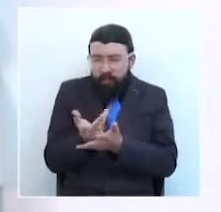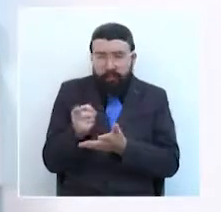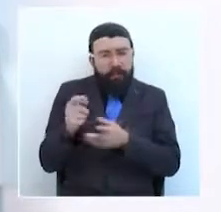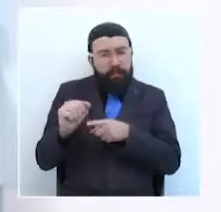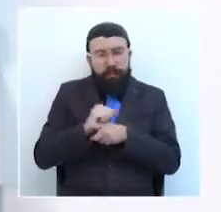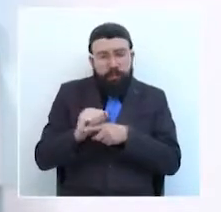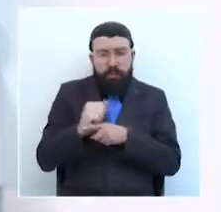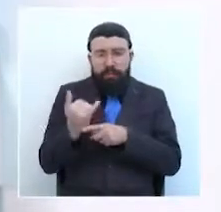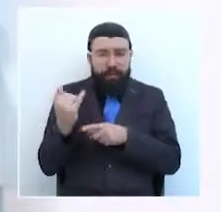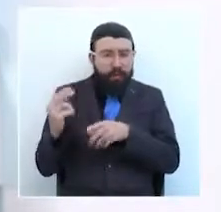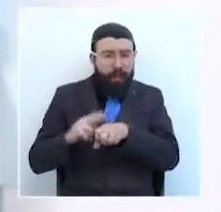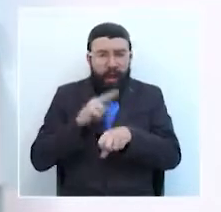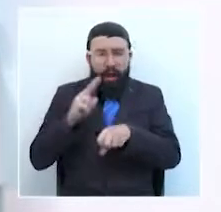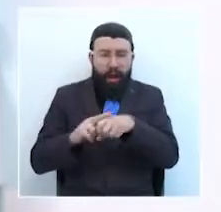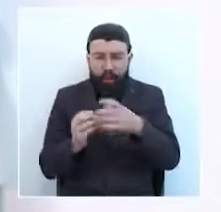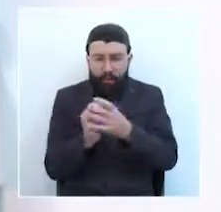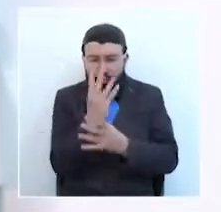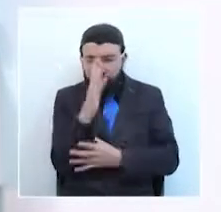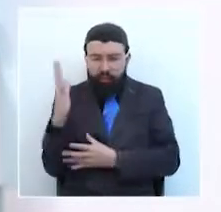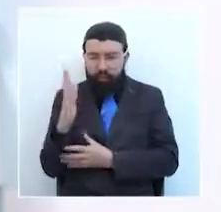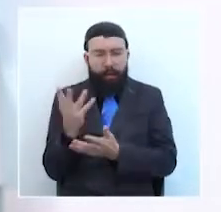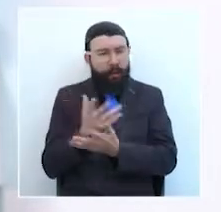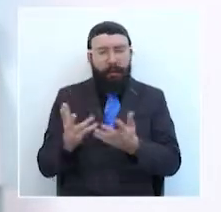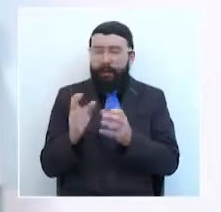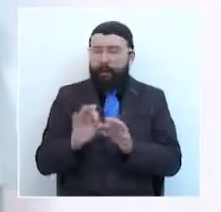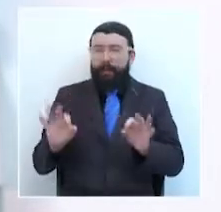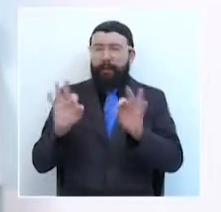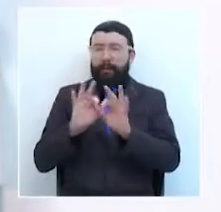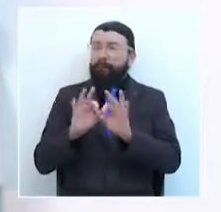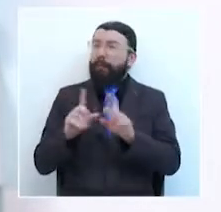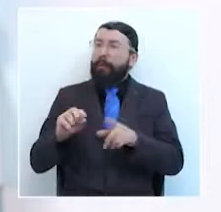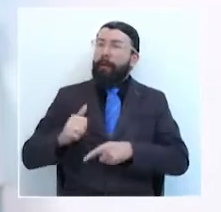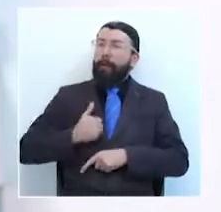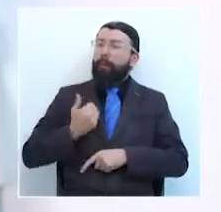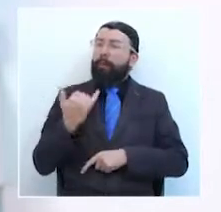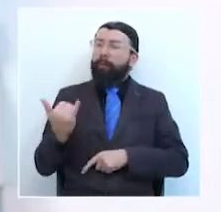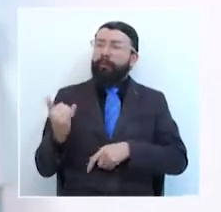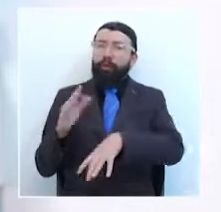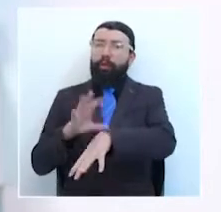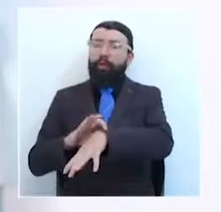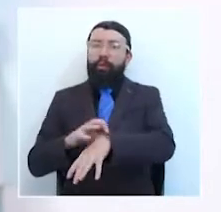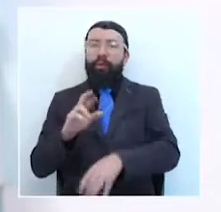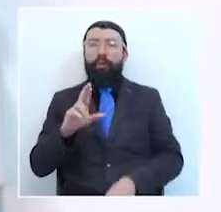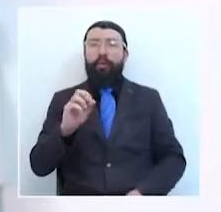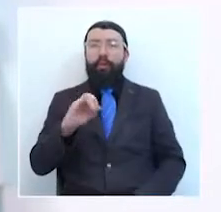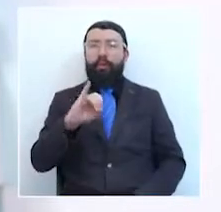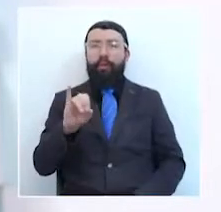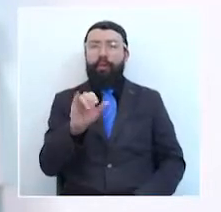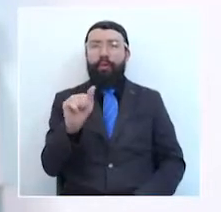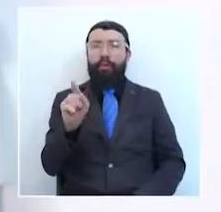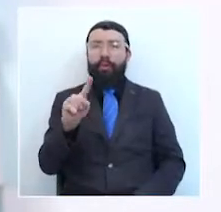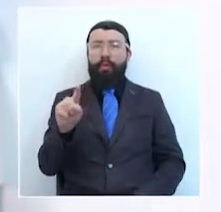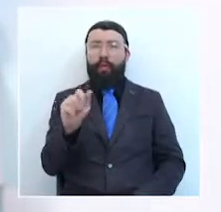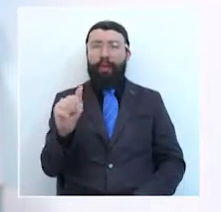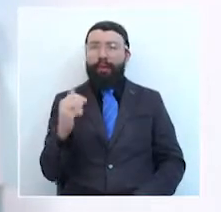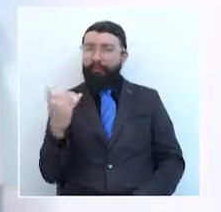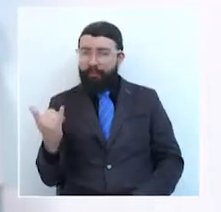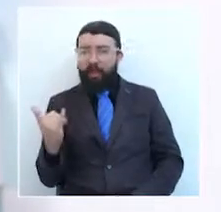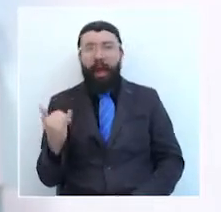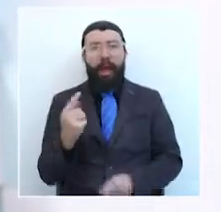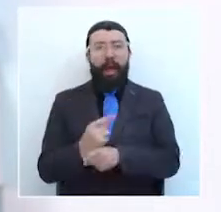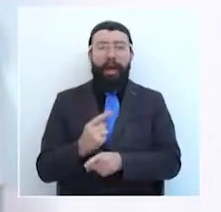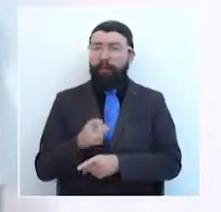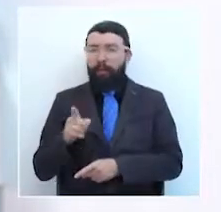naturaleza estas cosas extraordinarias y el propósito del doctor orden de que rojas ha iniciado un viaje extenso